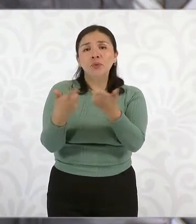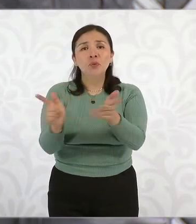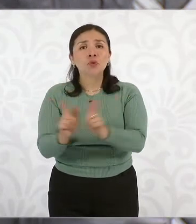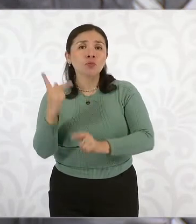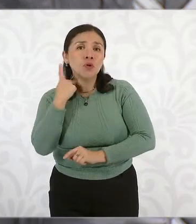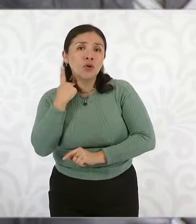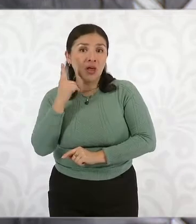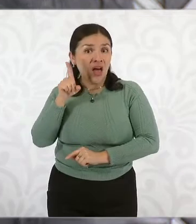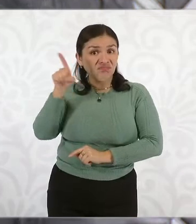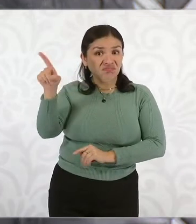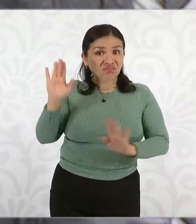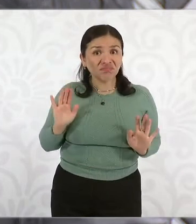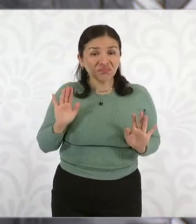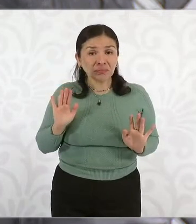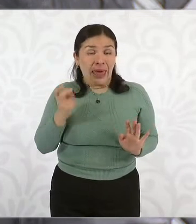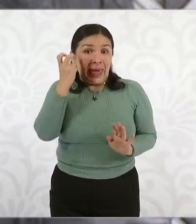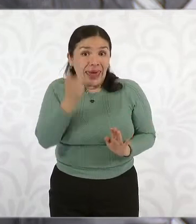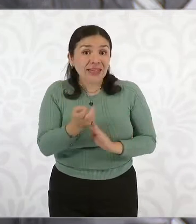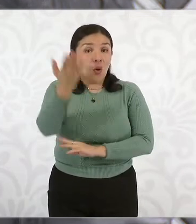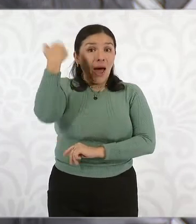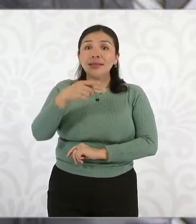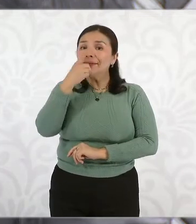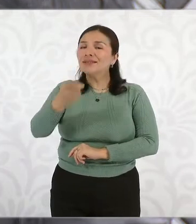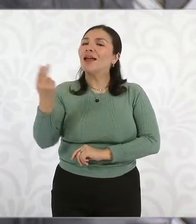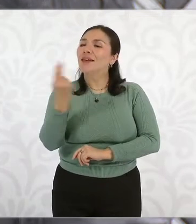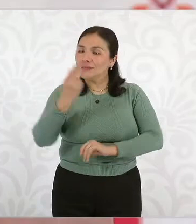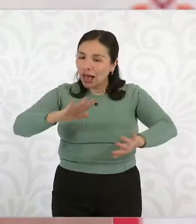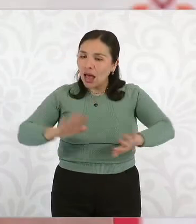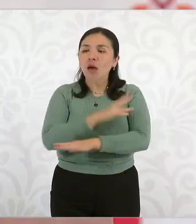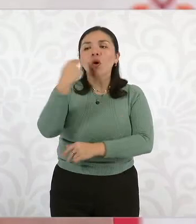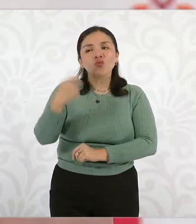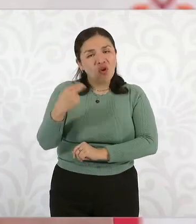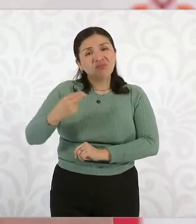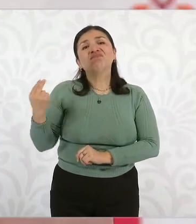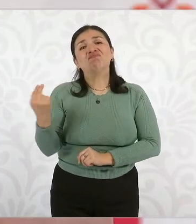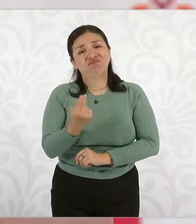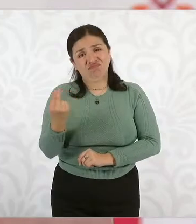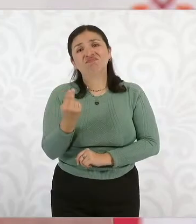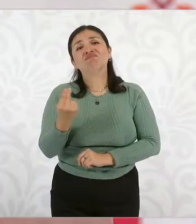y desde entonces se dijo tiene que cambiar de nombre porque